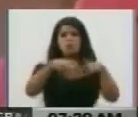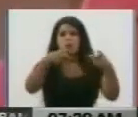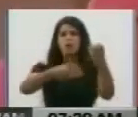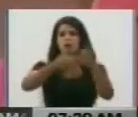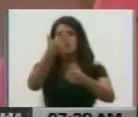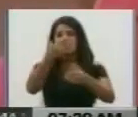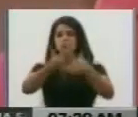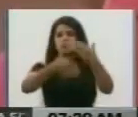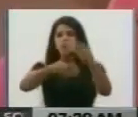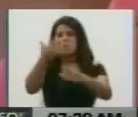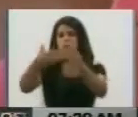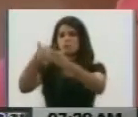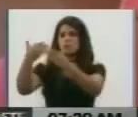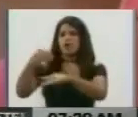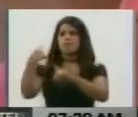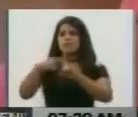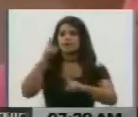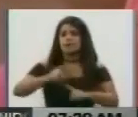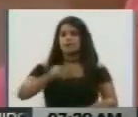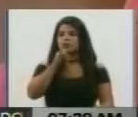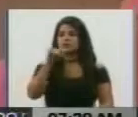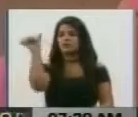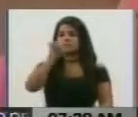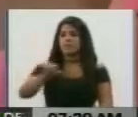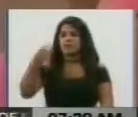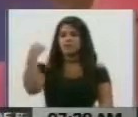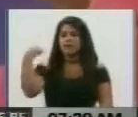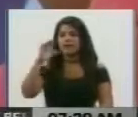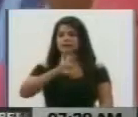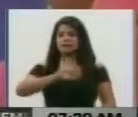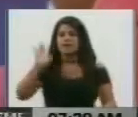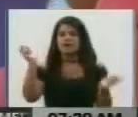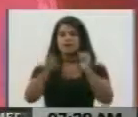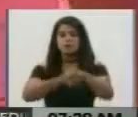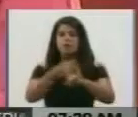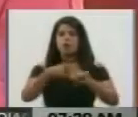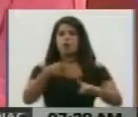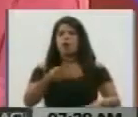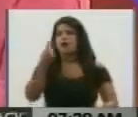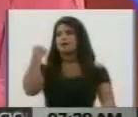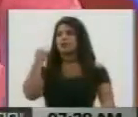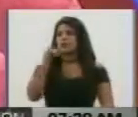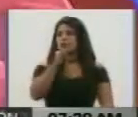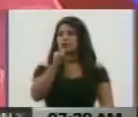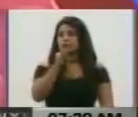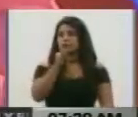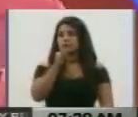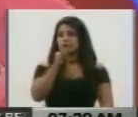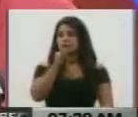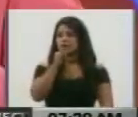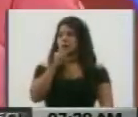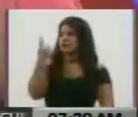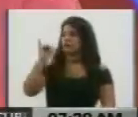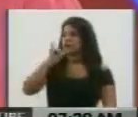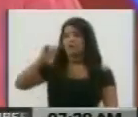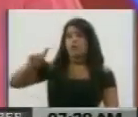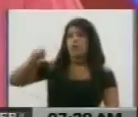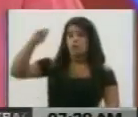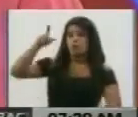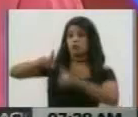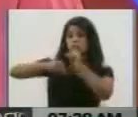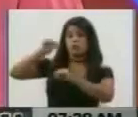fue noticia la semana pasada tampoco, lo que fue ayer noticia o trending topic, ya hoy ni se